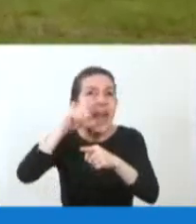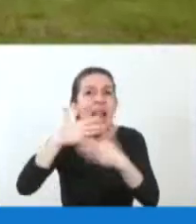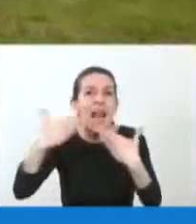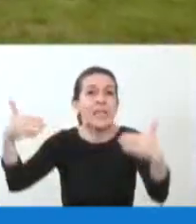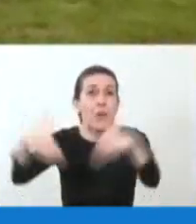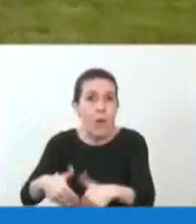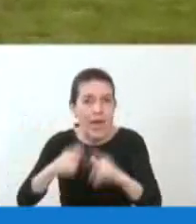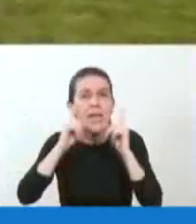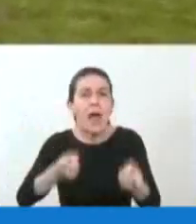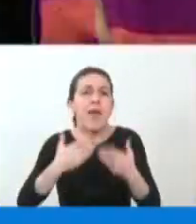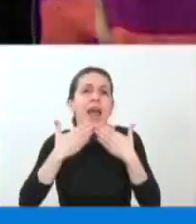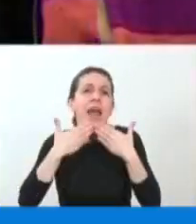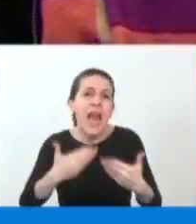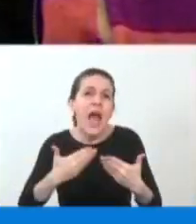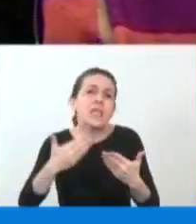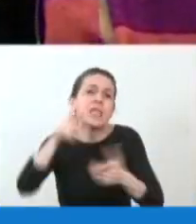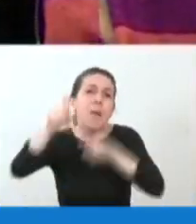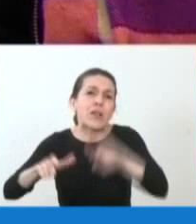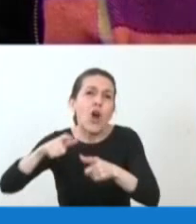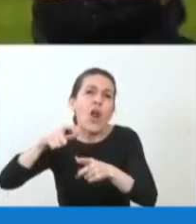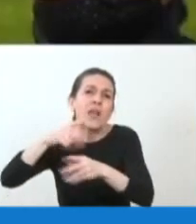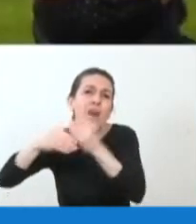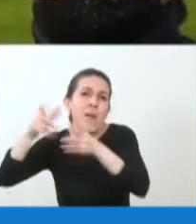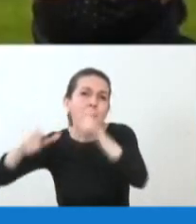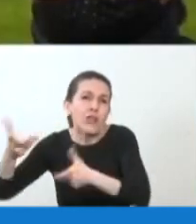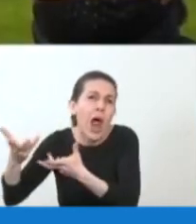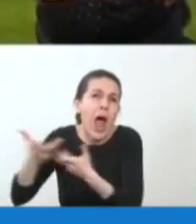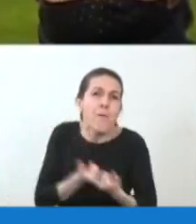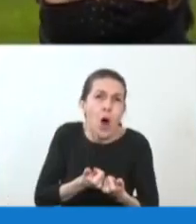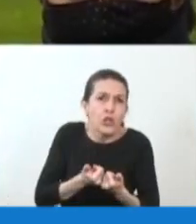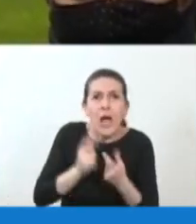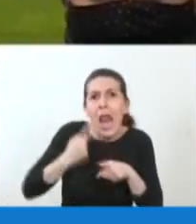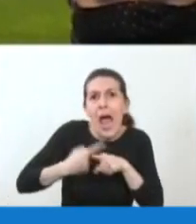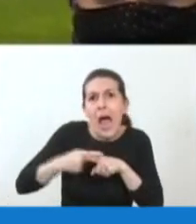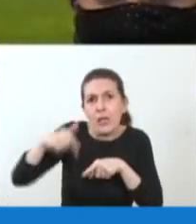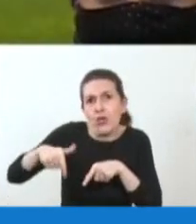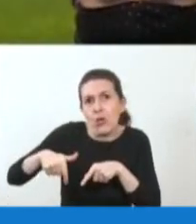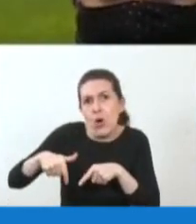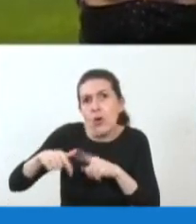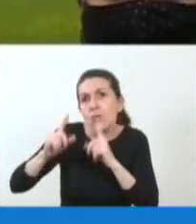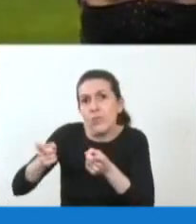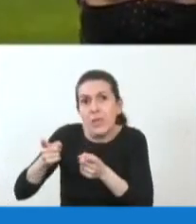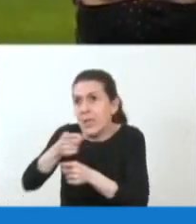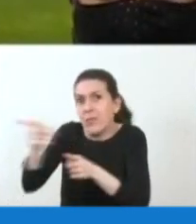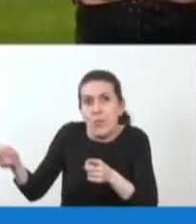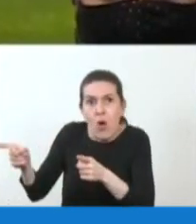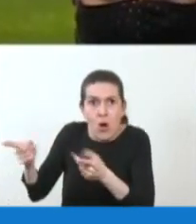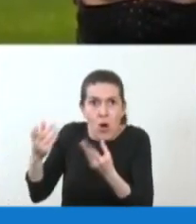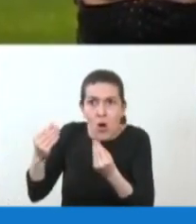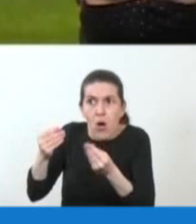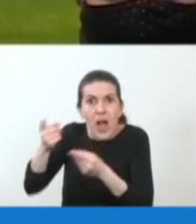agradecerle mucho a todas las víctimas que nos están acompañando en este en este acto y que son el sujeto